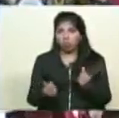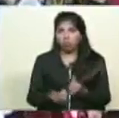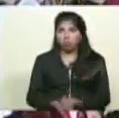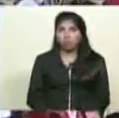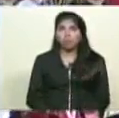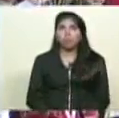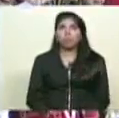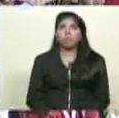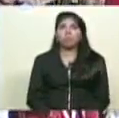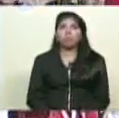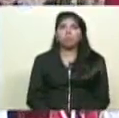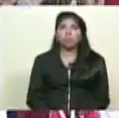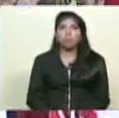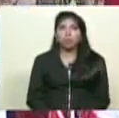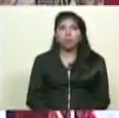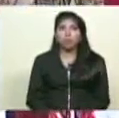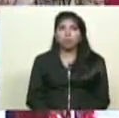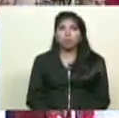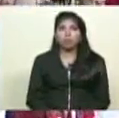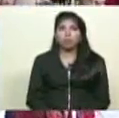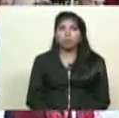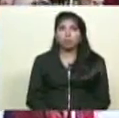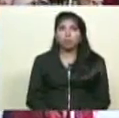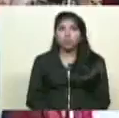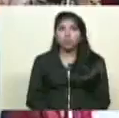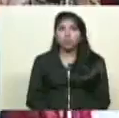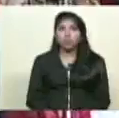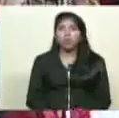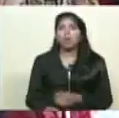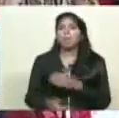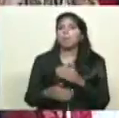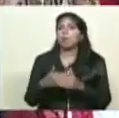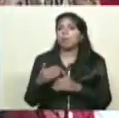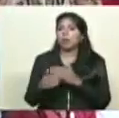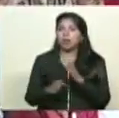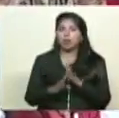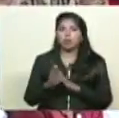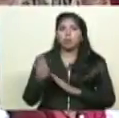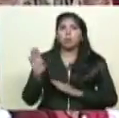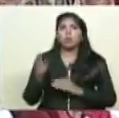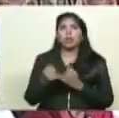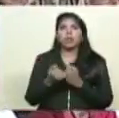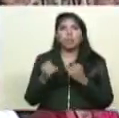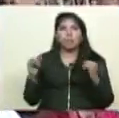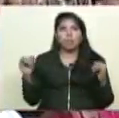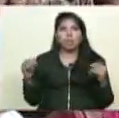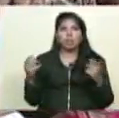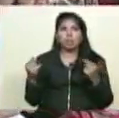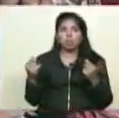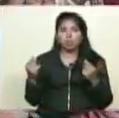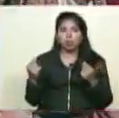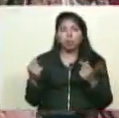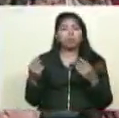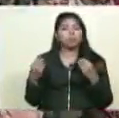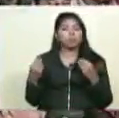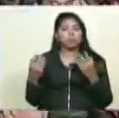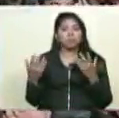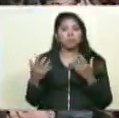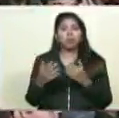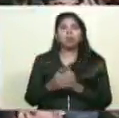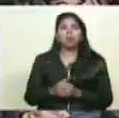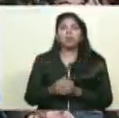paz. La prosperidad económica y la independencia como garantía para la construcción de nuestro